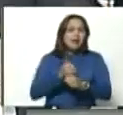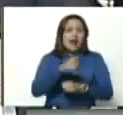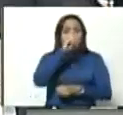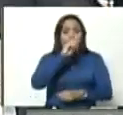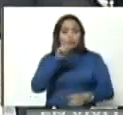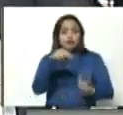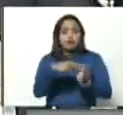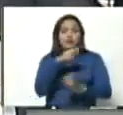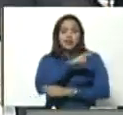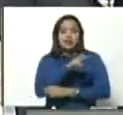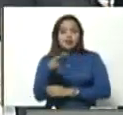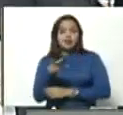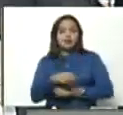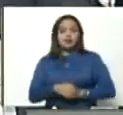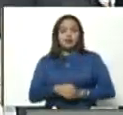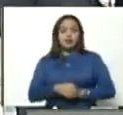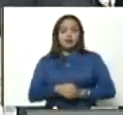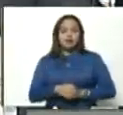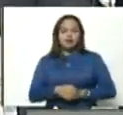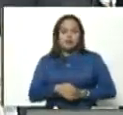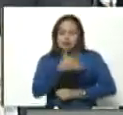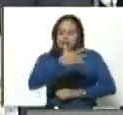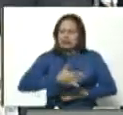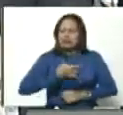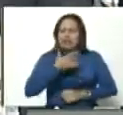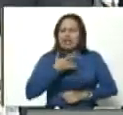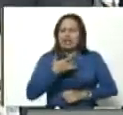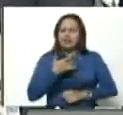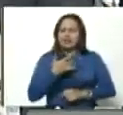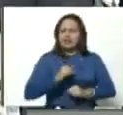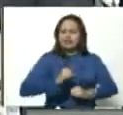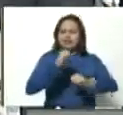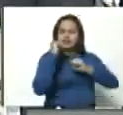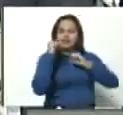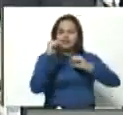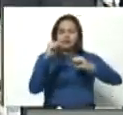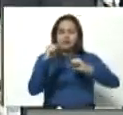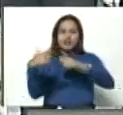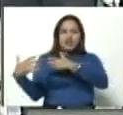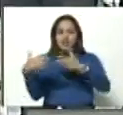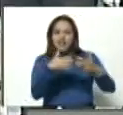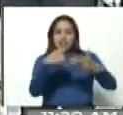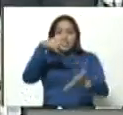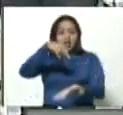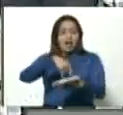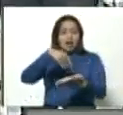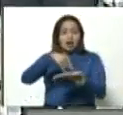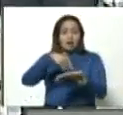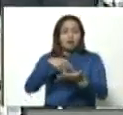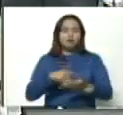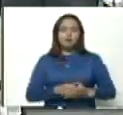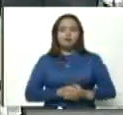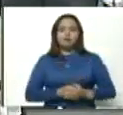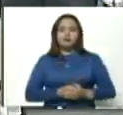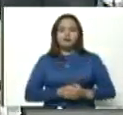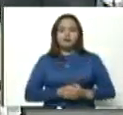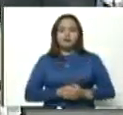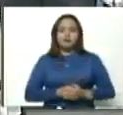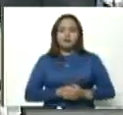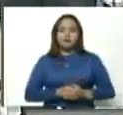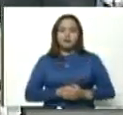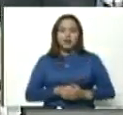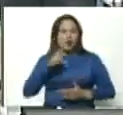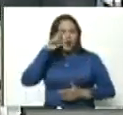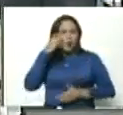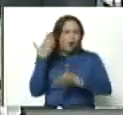2022, todavía imbuidos del espíritu invencible de la gloriosa batalla de Carabobo, lo que significaron las